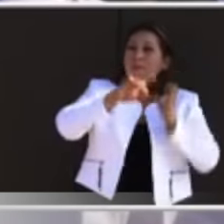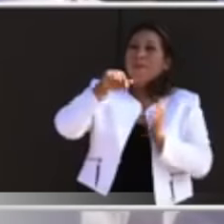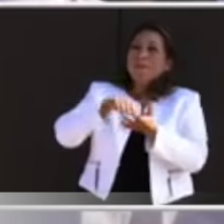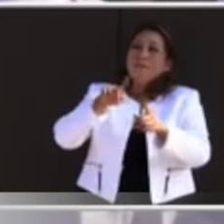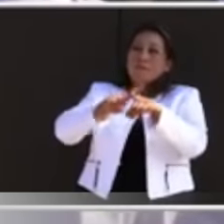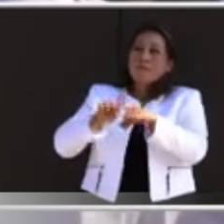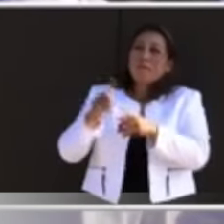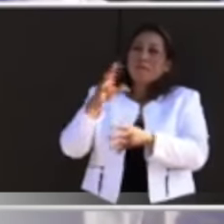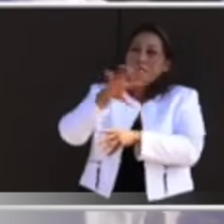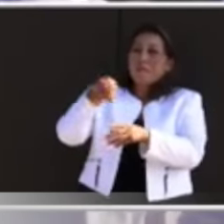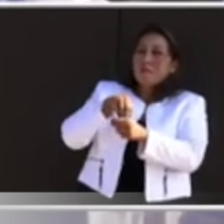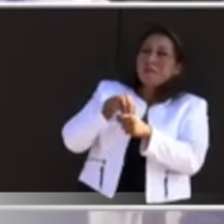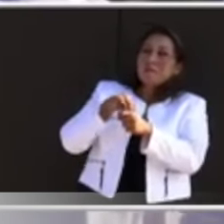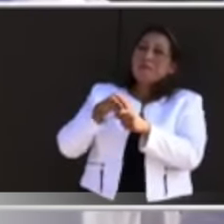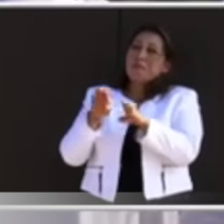del ISSSTE.